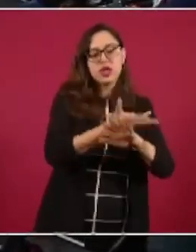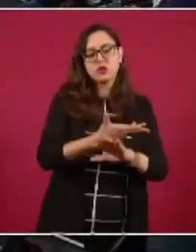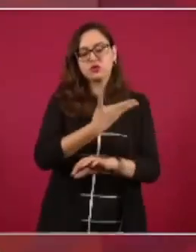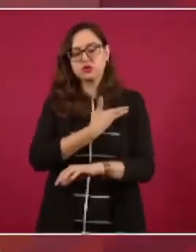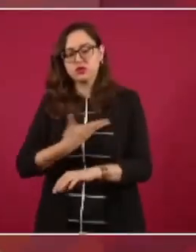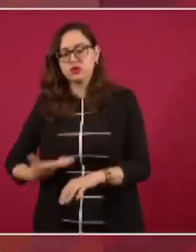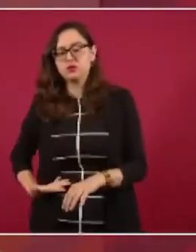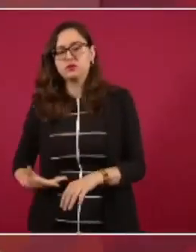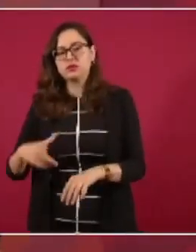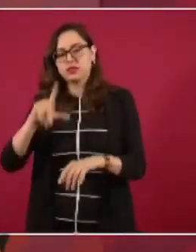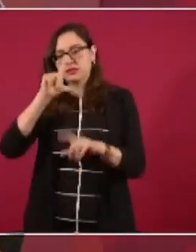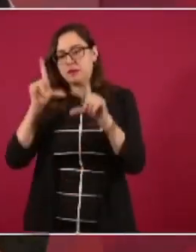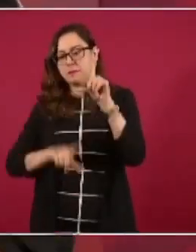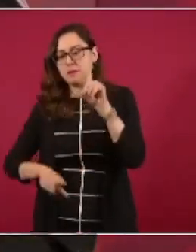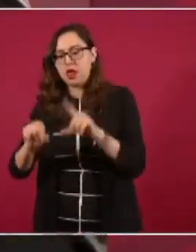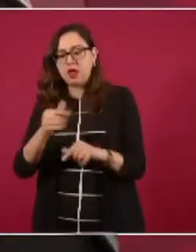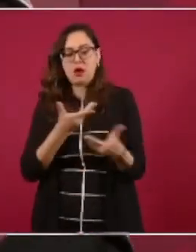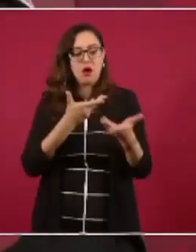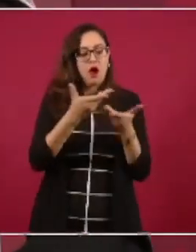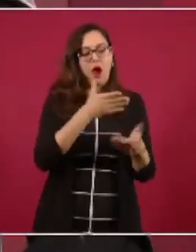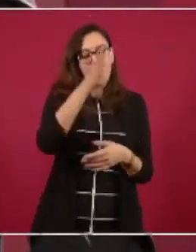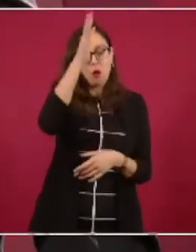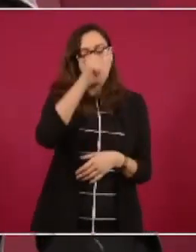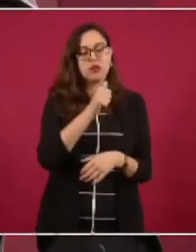elementos de agencias